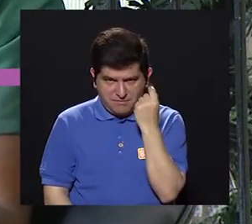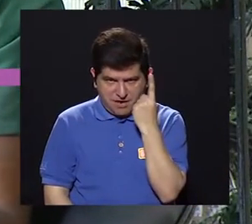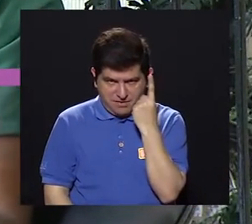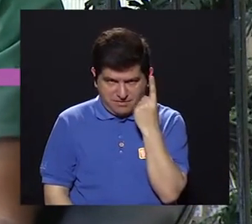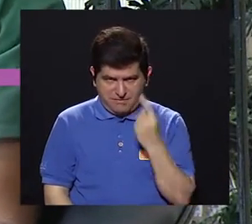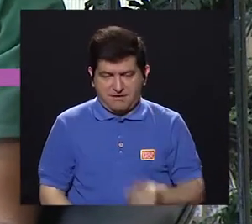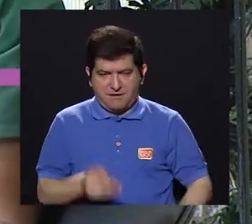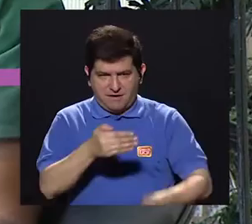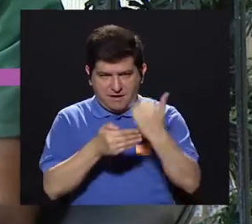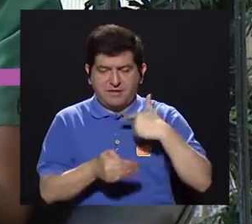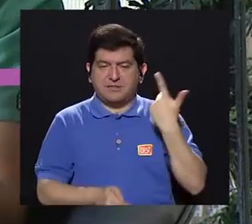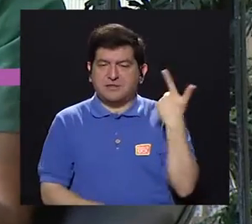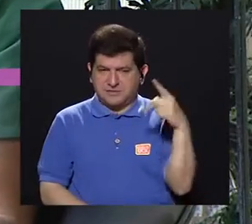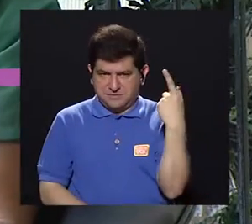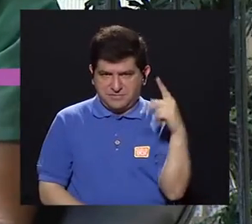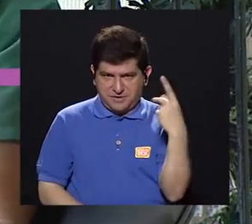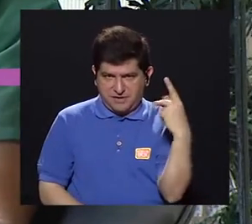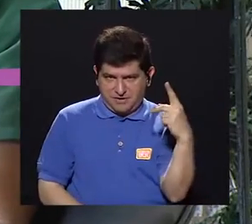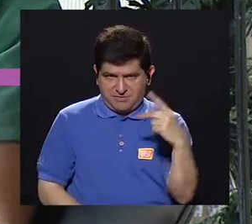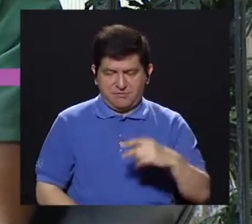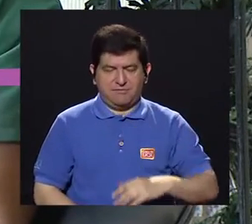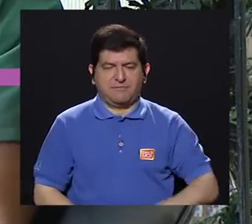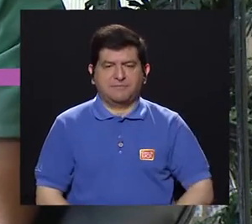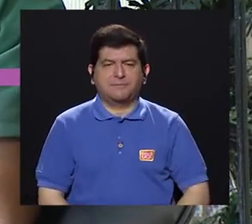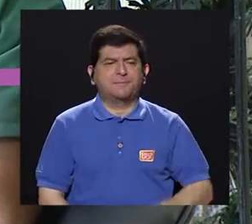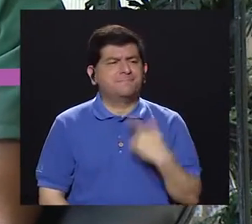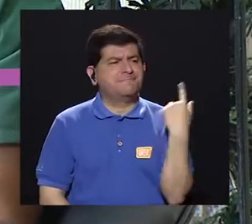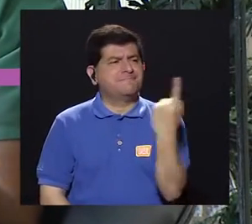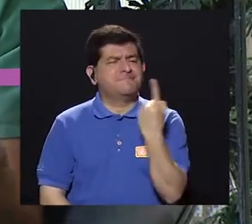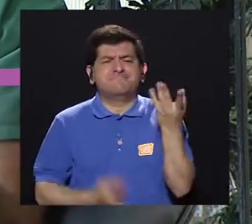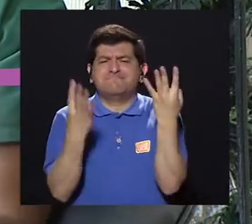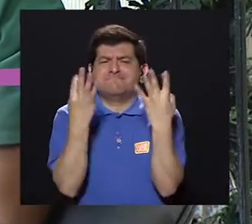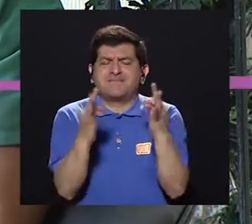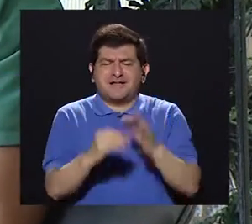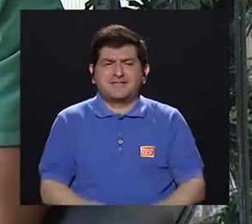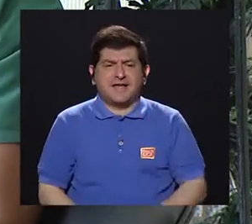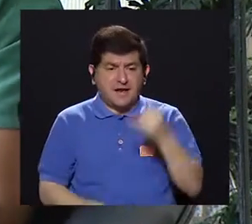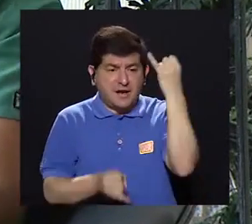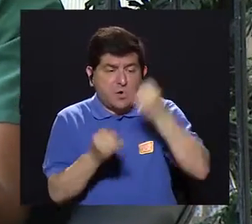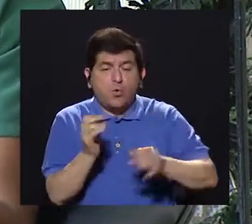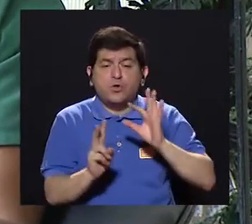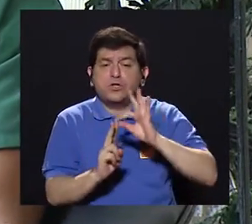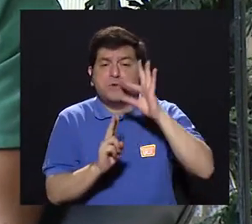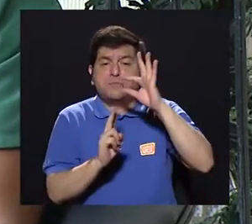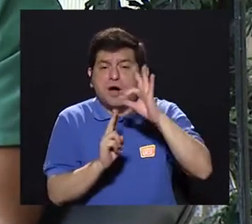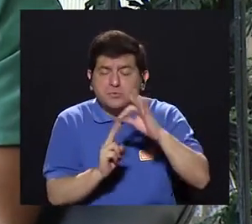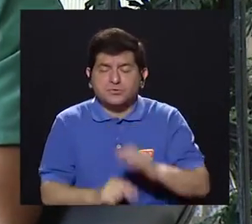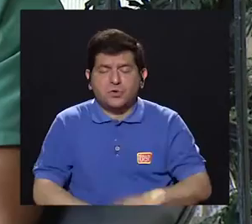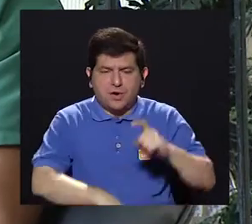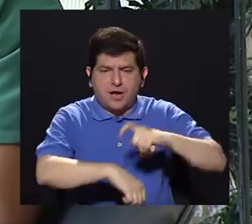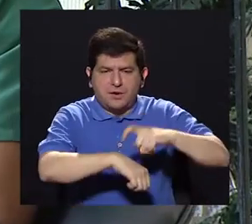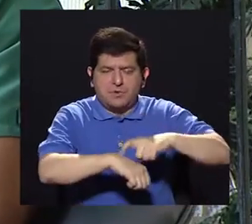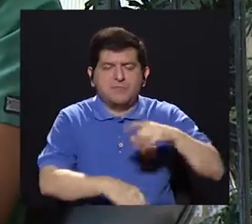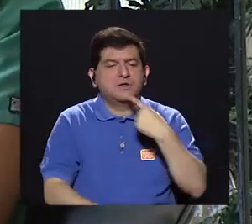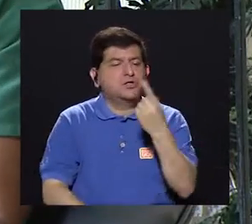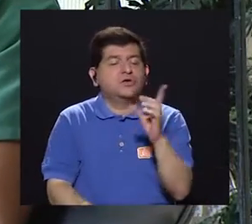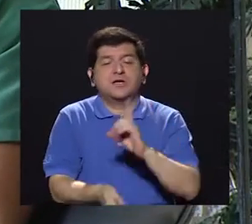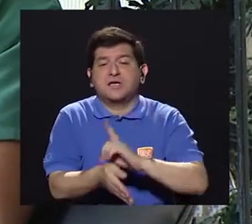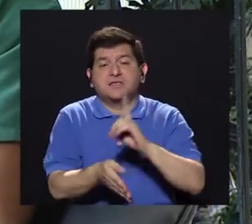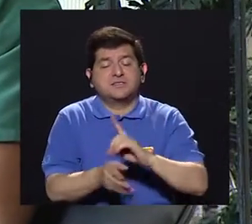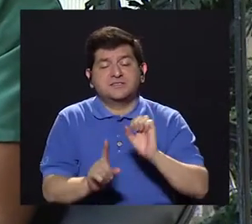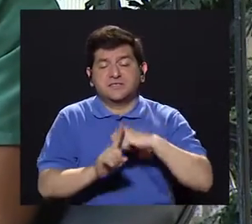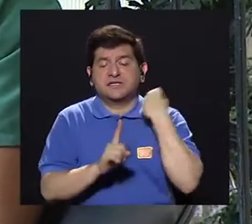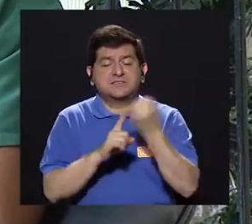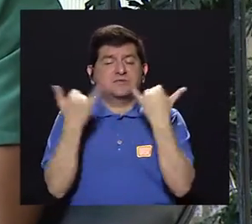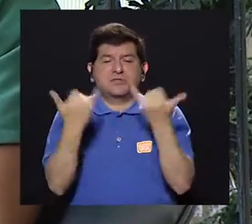entender, hay un riesgo, ¿verdad? Entonces siempre tratemos como de agotar la última posibilidad. En el momento en que el médico lo indica, pues